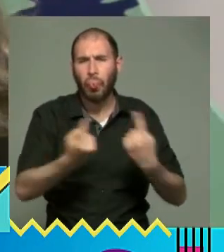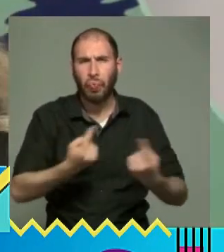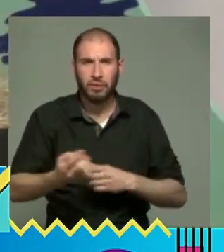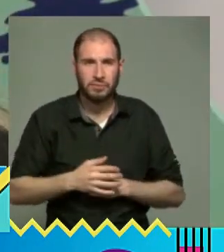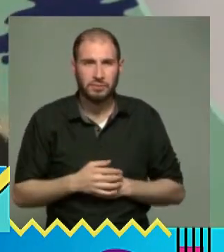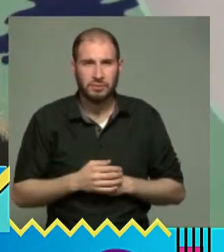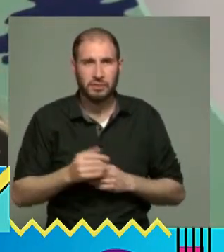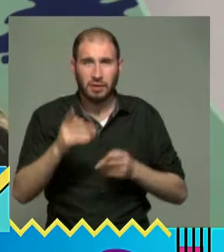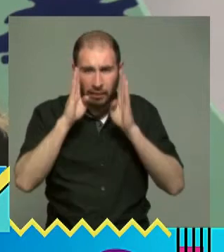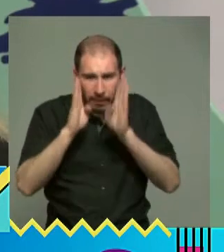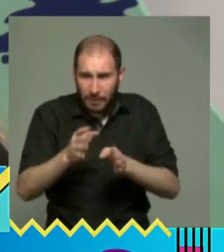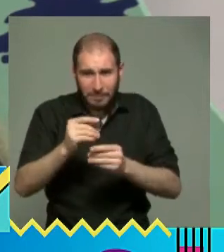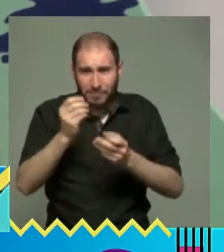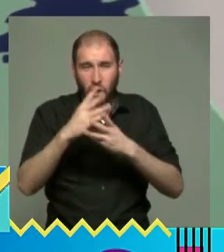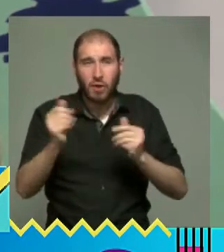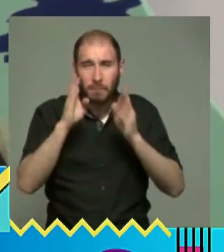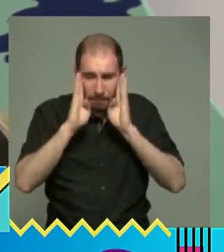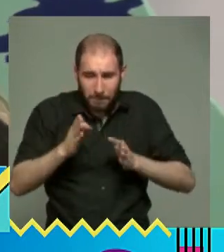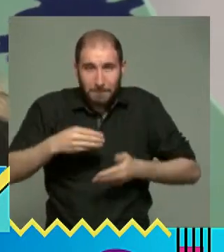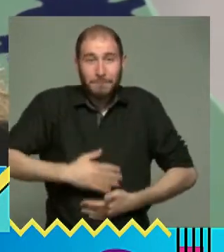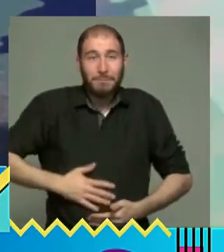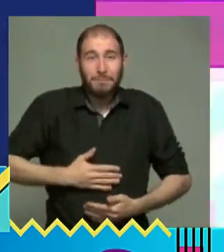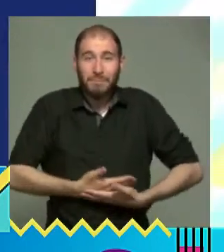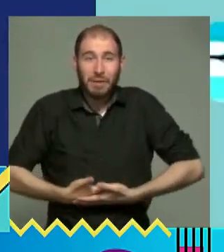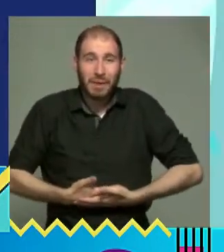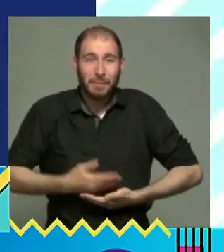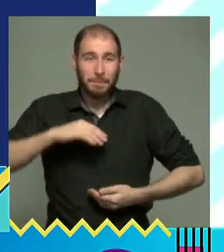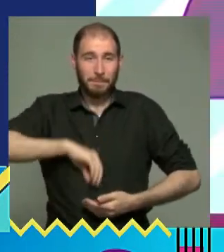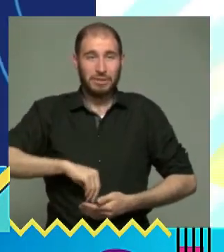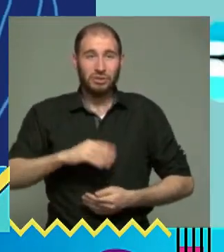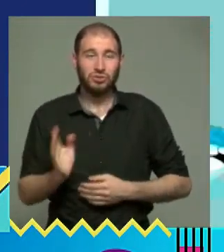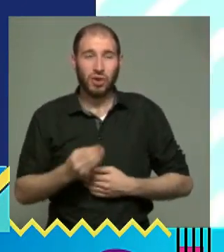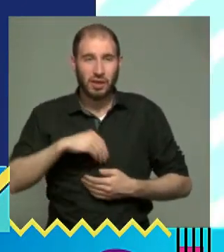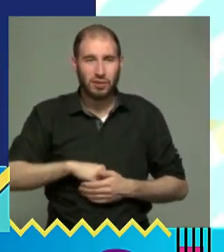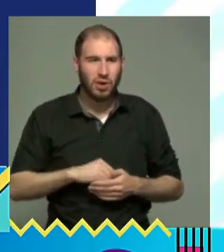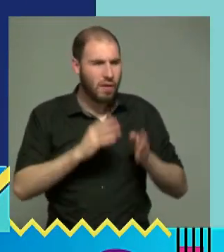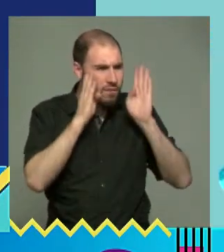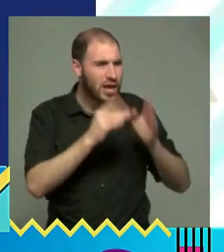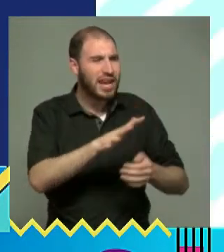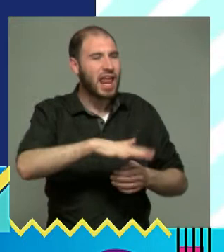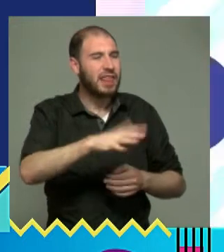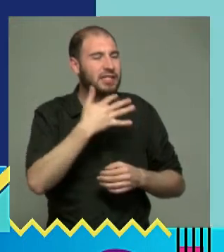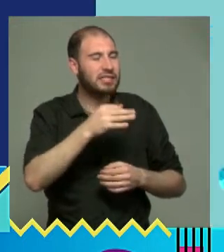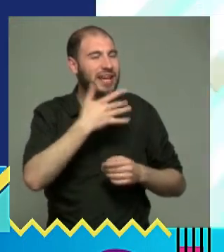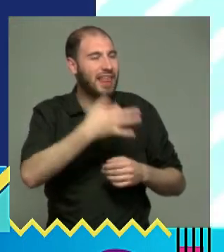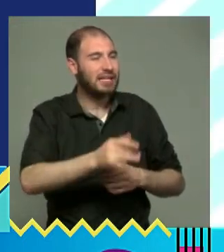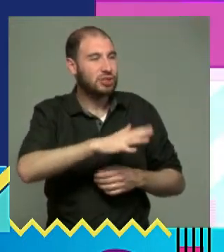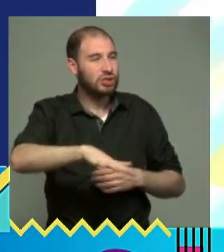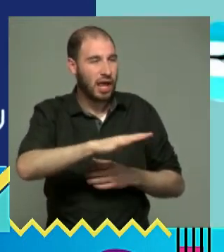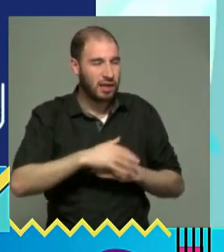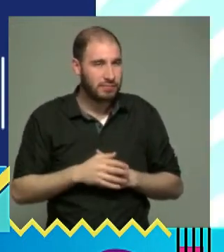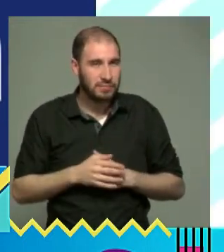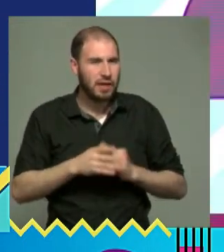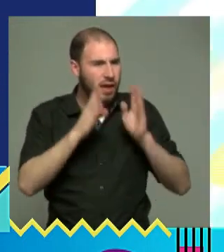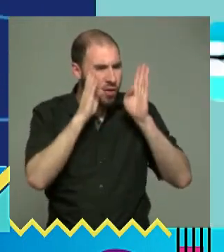nos olvidamos del foco. El foco es el bebé. El foco es la persona, todos fuimos un feto. El foco es la realidad social. También, que también, el tal foco